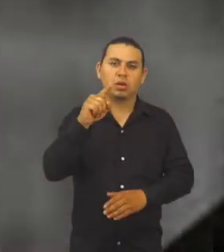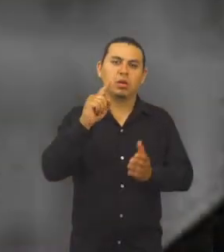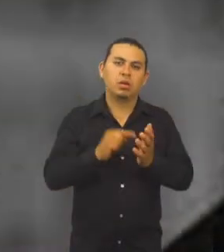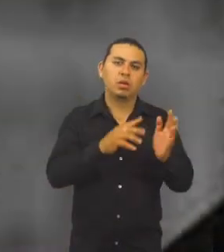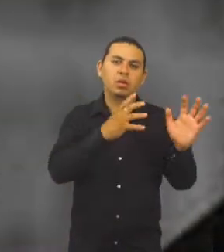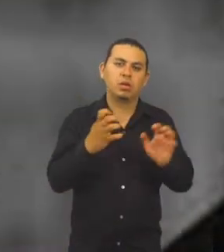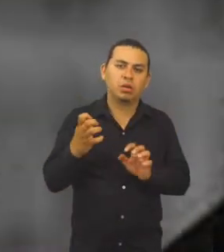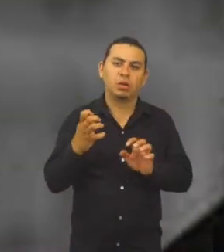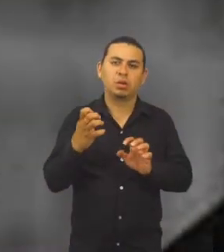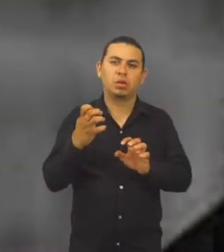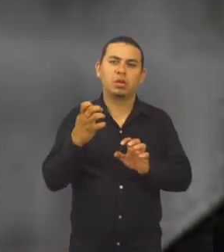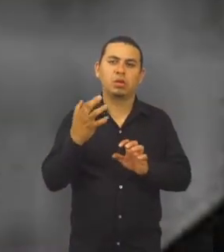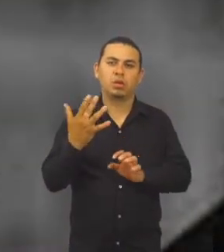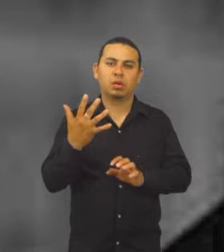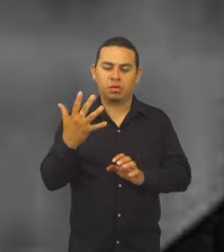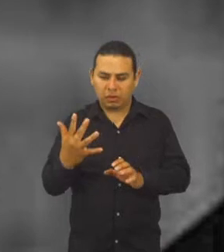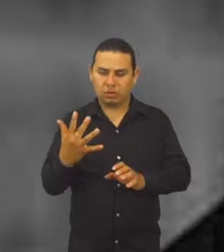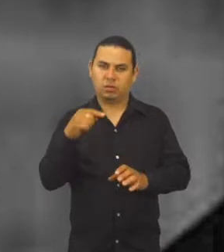Ortiz Armengol en el año de